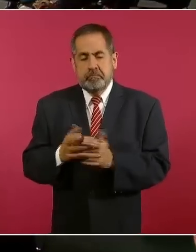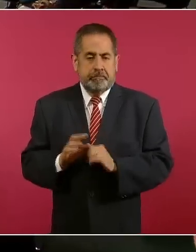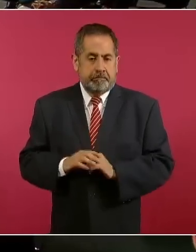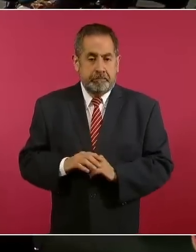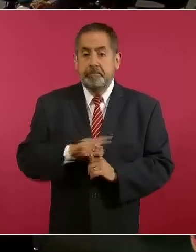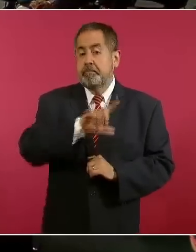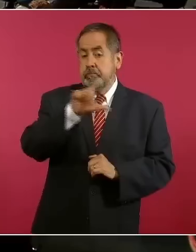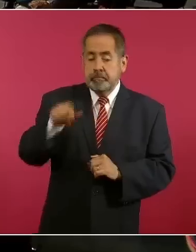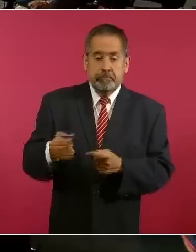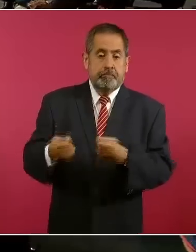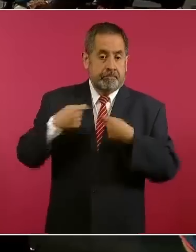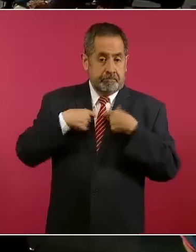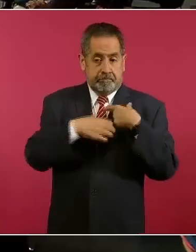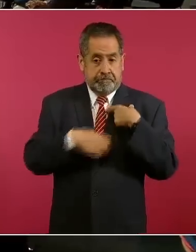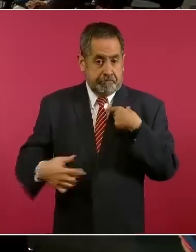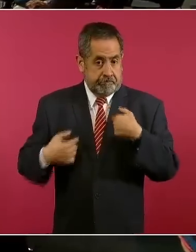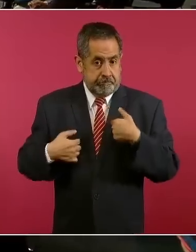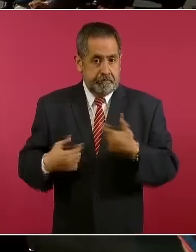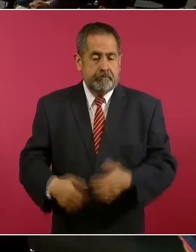aquí